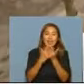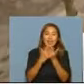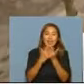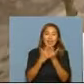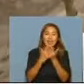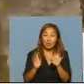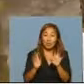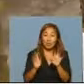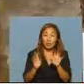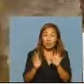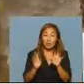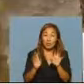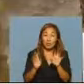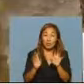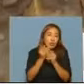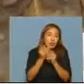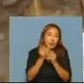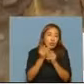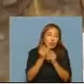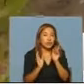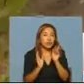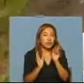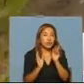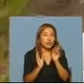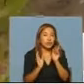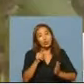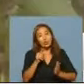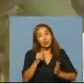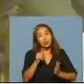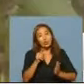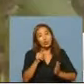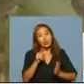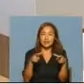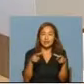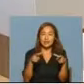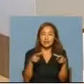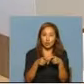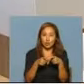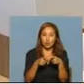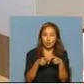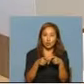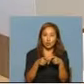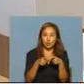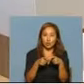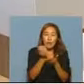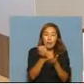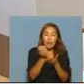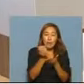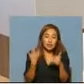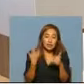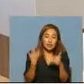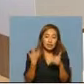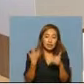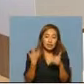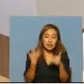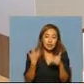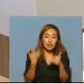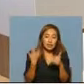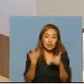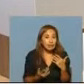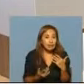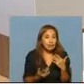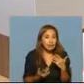tanto, en ese estado estamos. Doctor, respecto a esta reunión, por ahí la esperan que sea urgente, digamos, ¿no? Porque